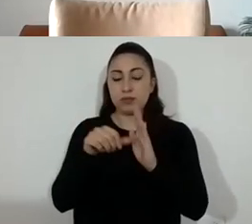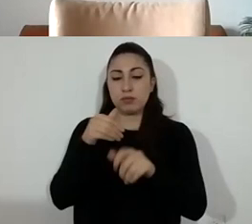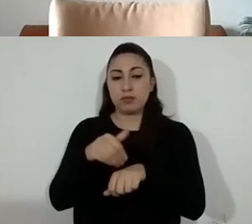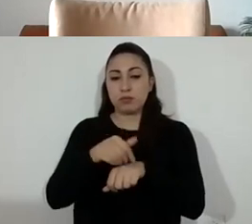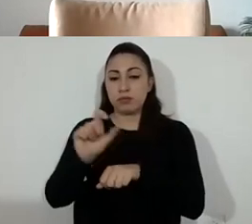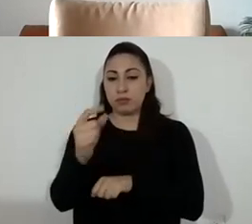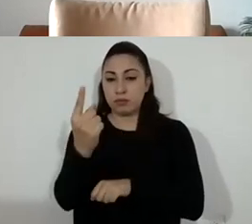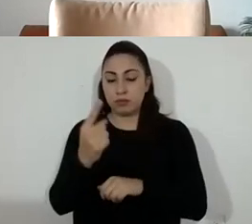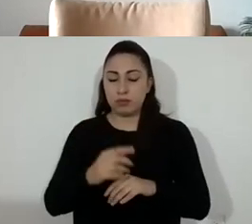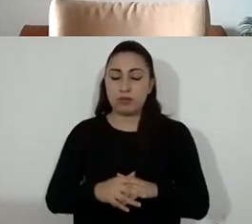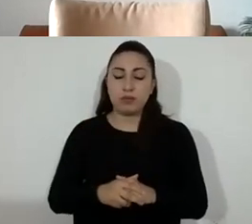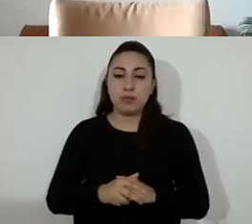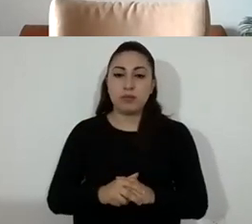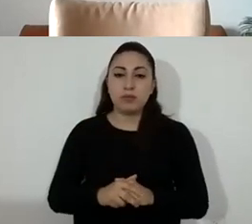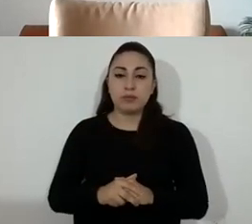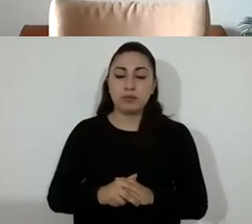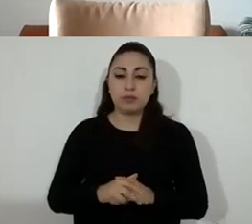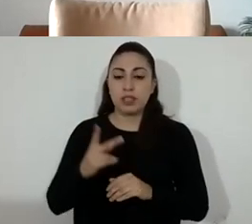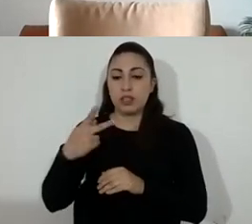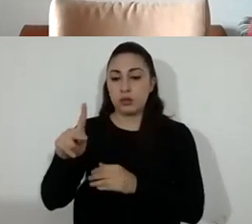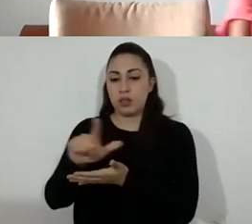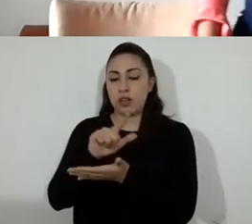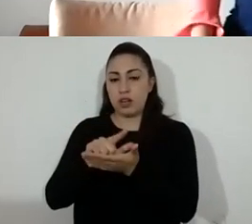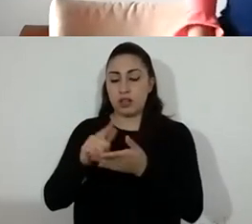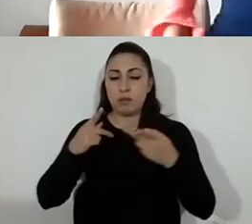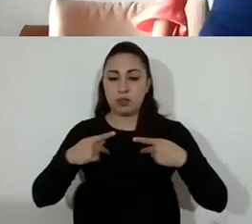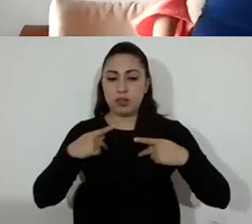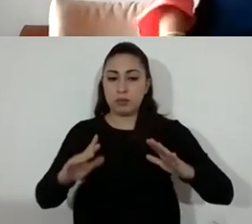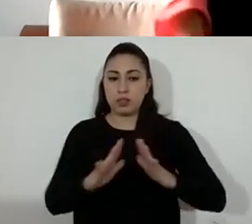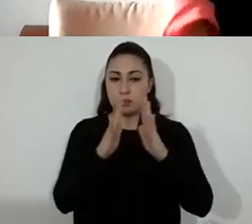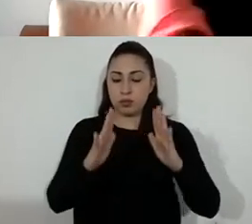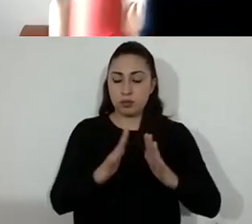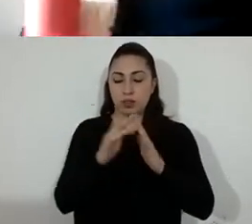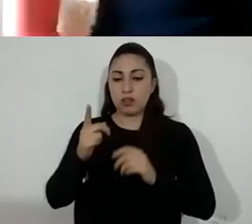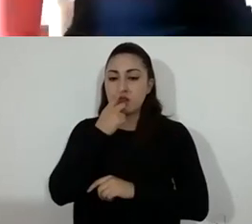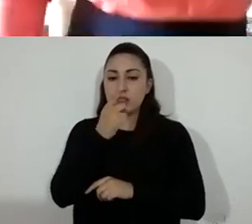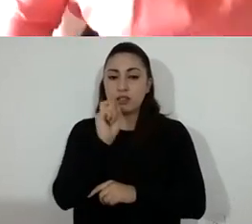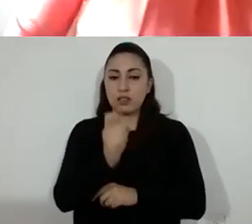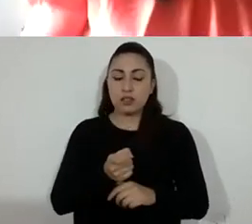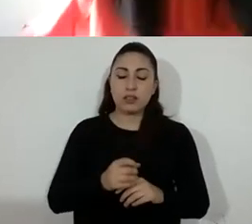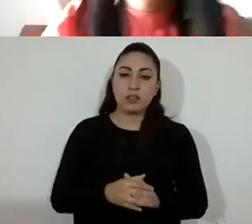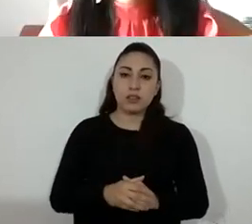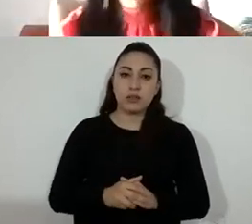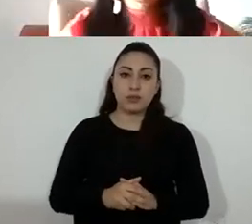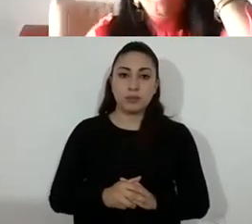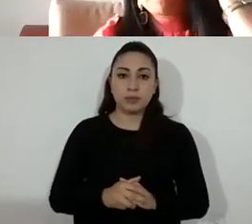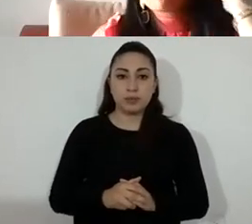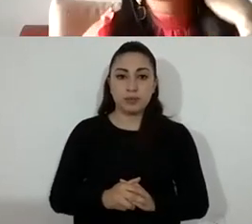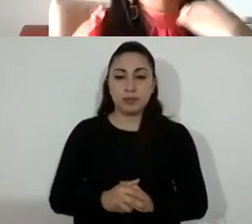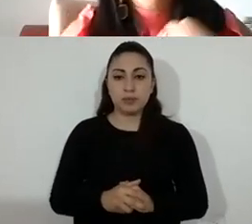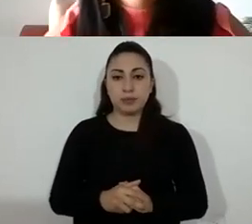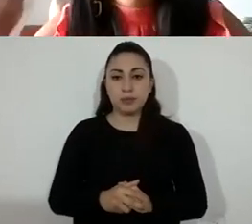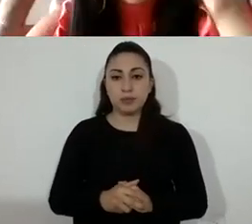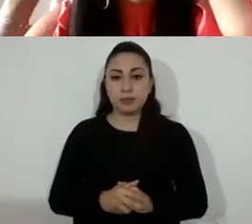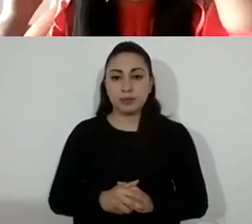21º de la Ley de Participación Ciudadana señala lo siguiente: para el caso que